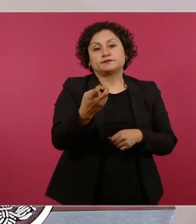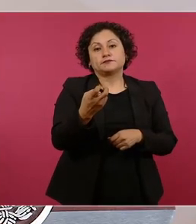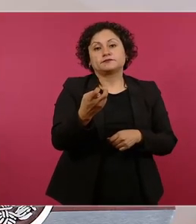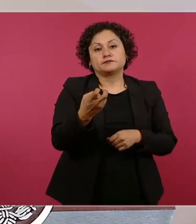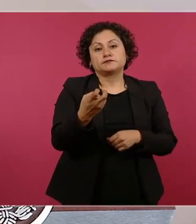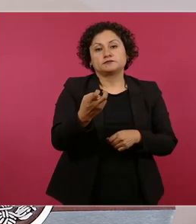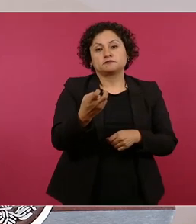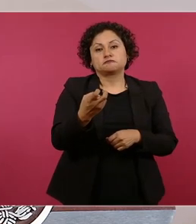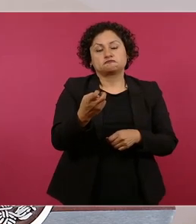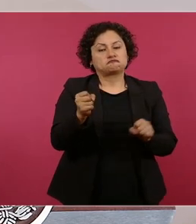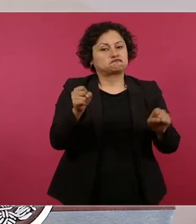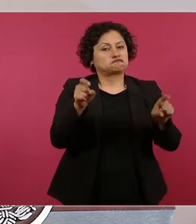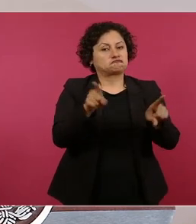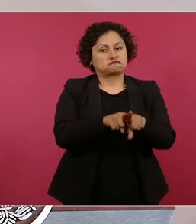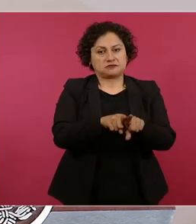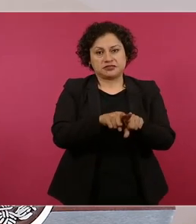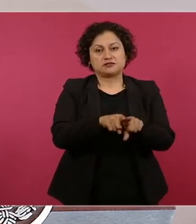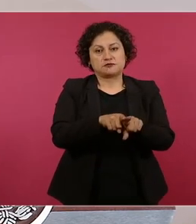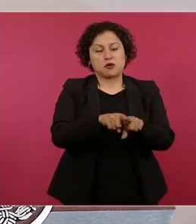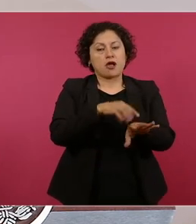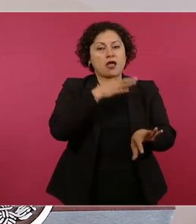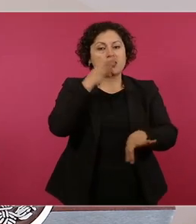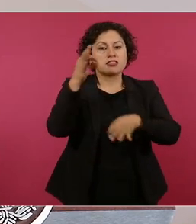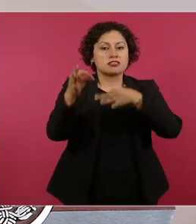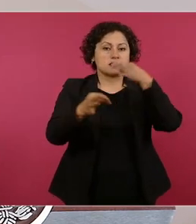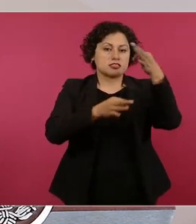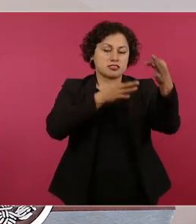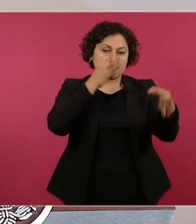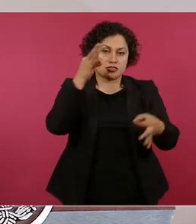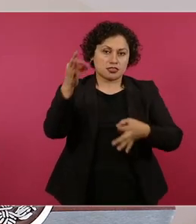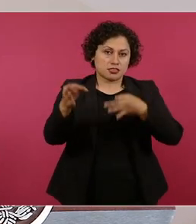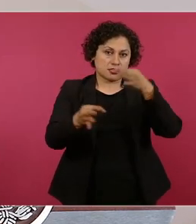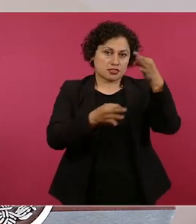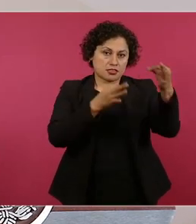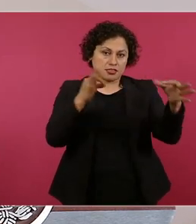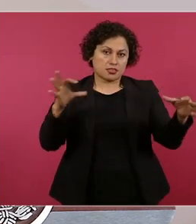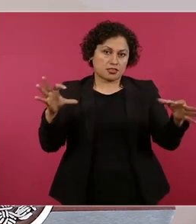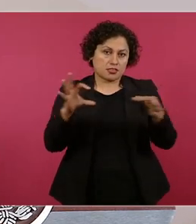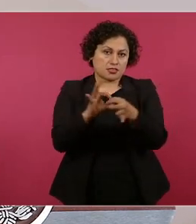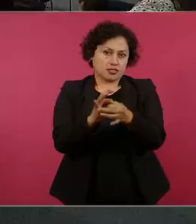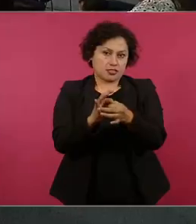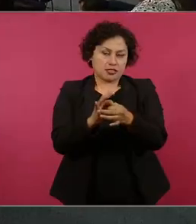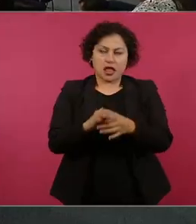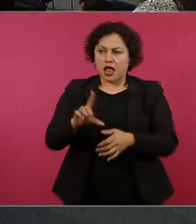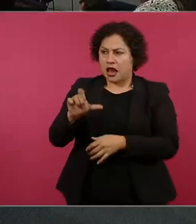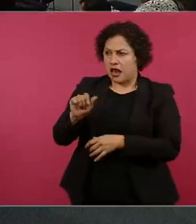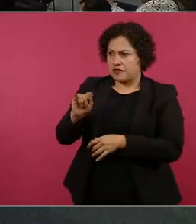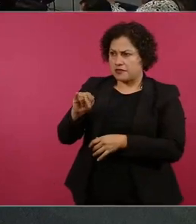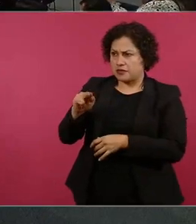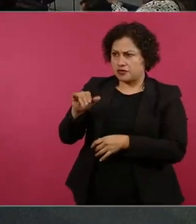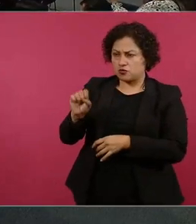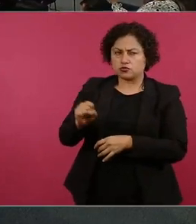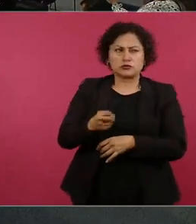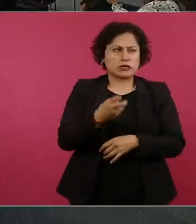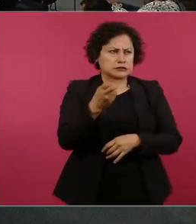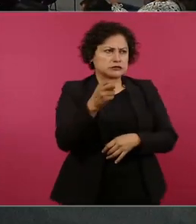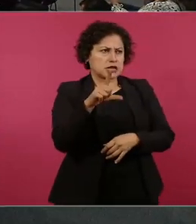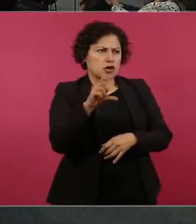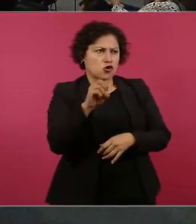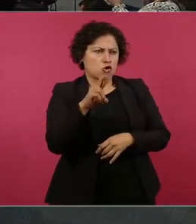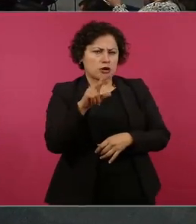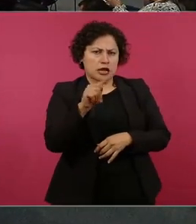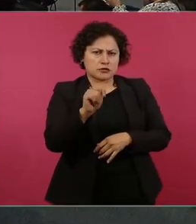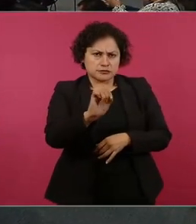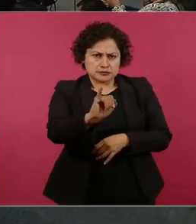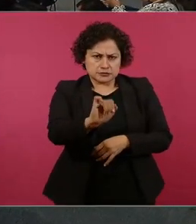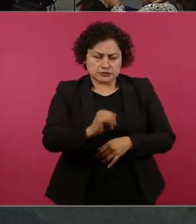este medio este latinos de Loret de Mola sí en